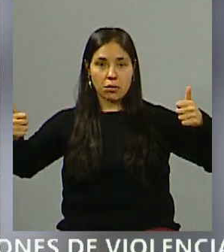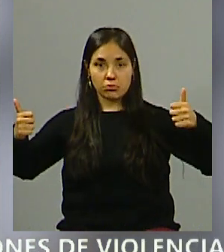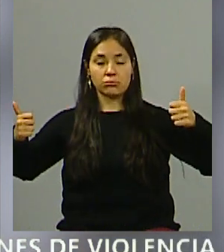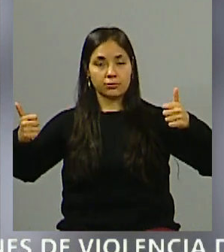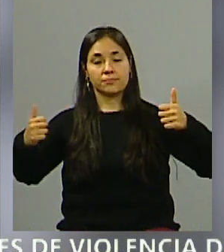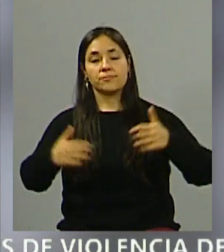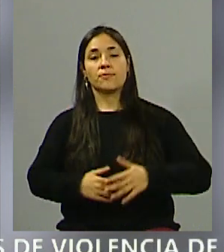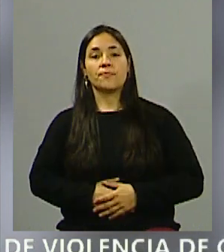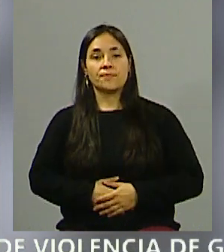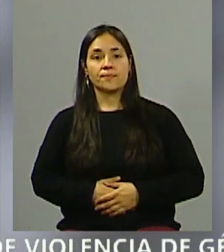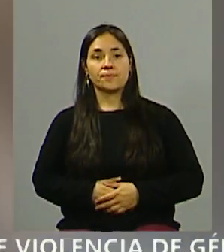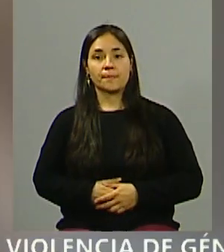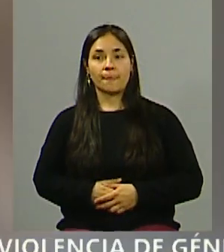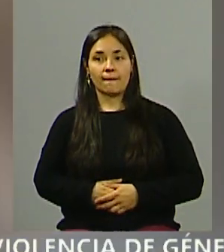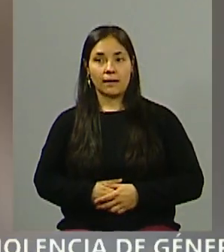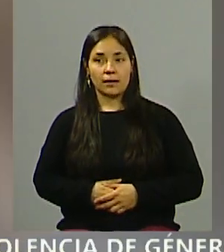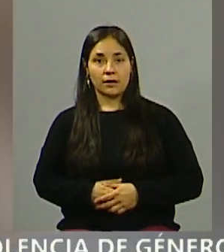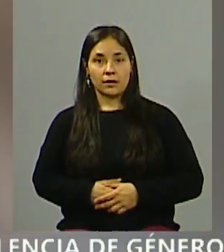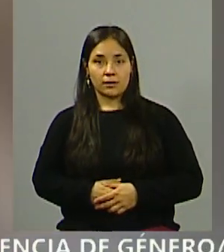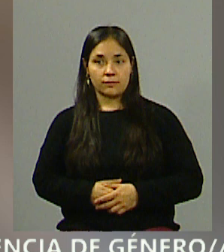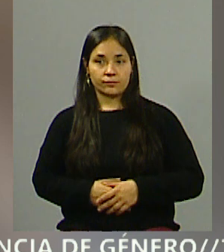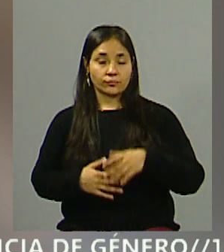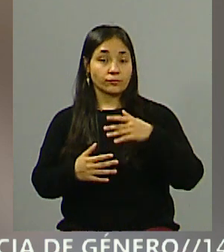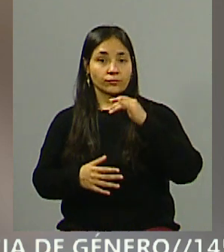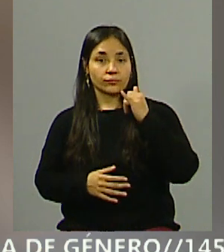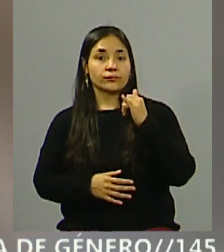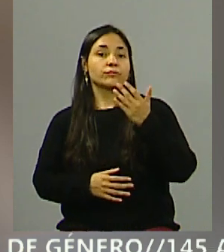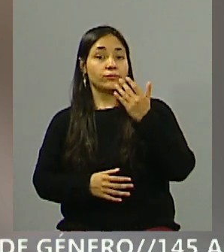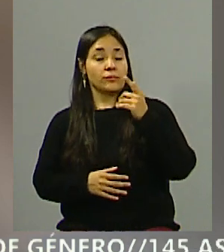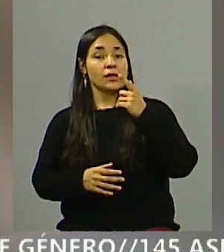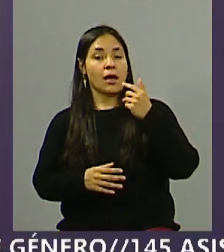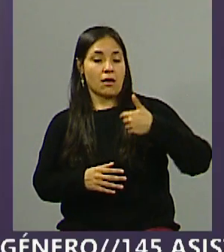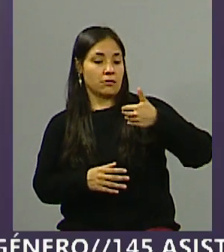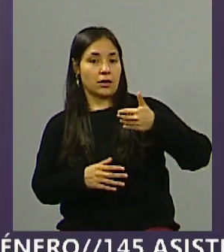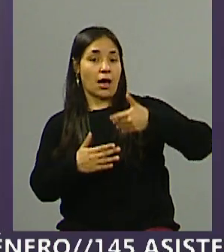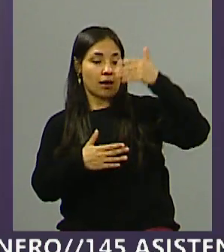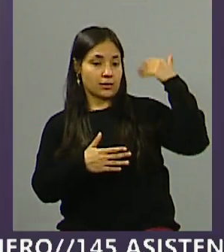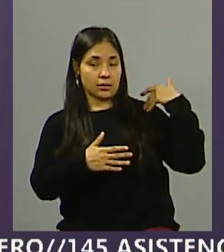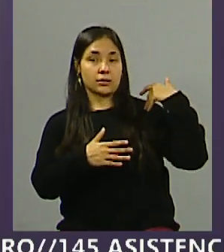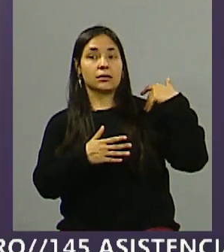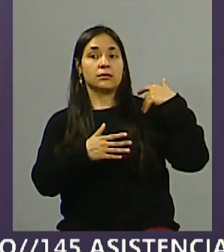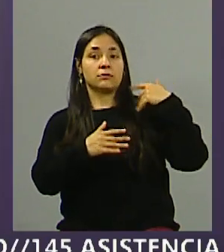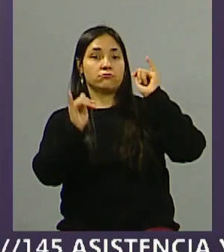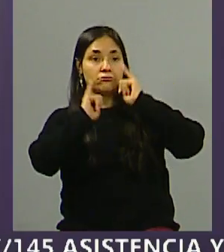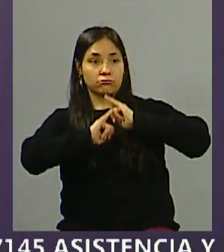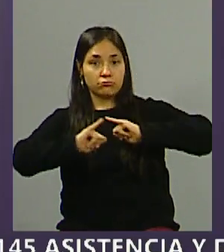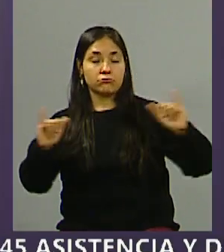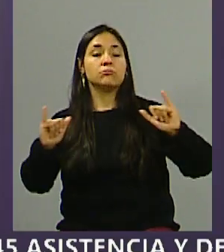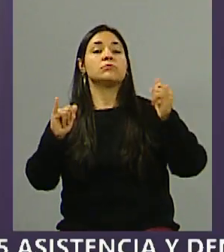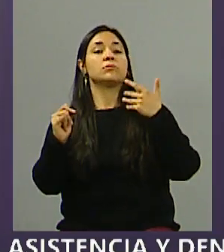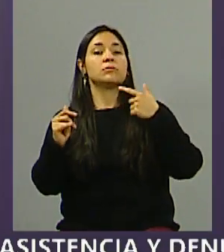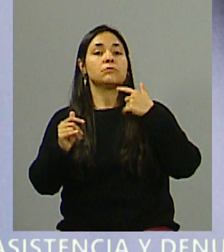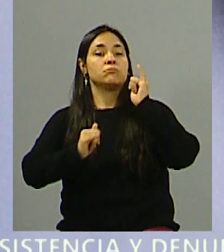participando del debate. Se había dicho algunos días antes de que se conocieran los detalles